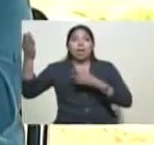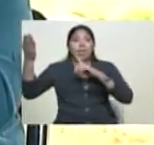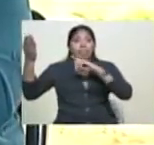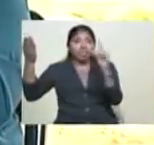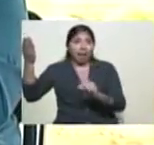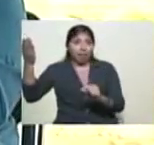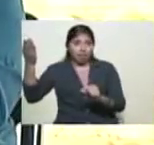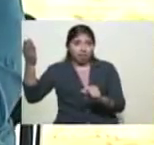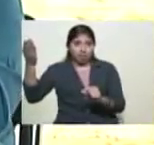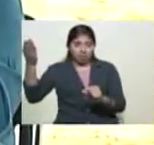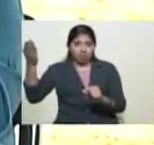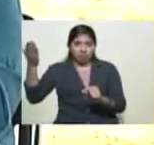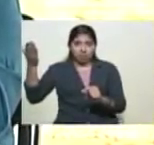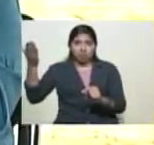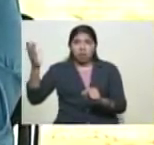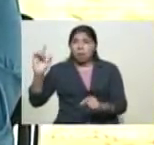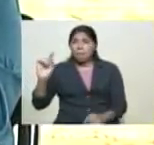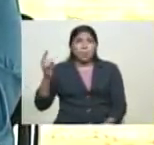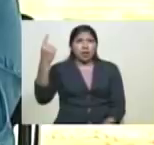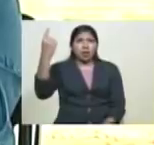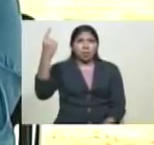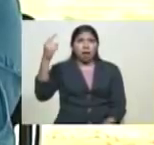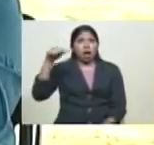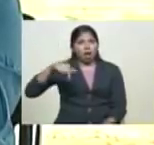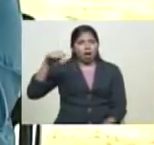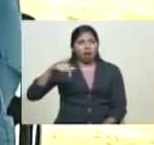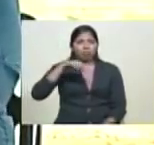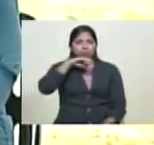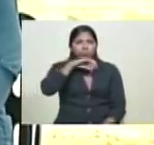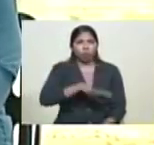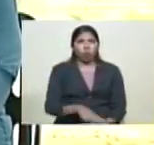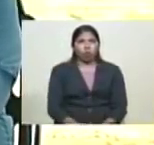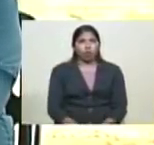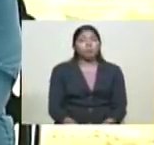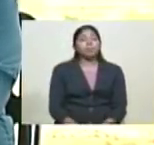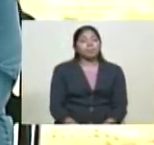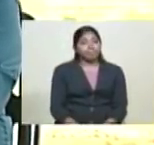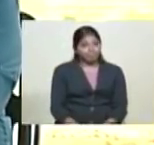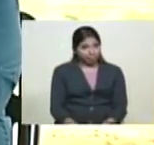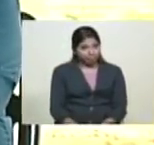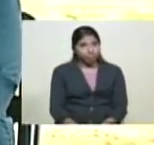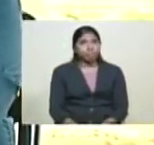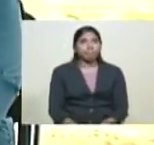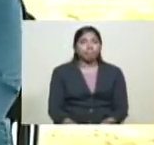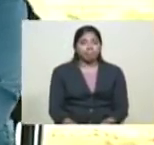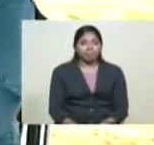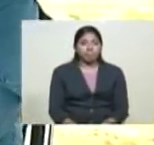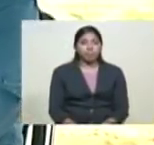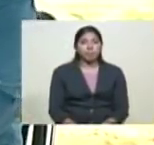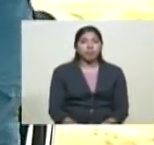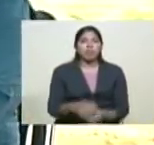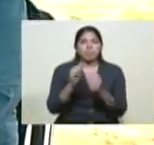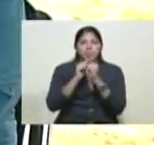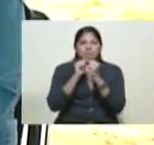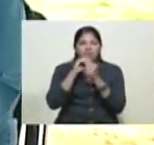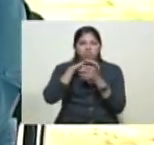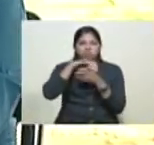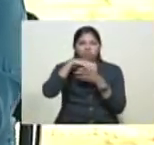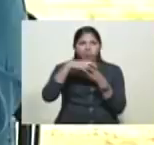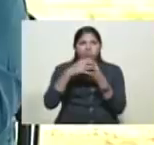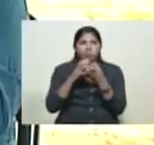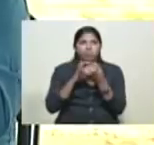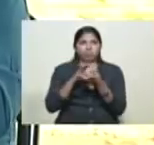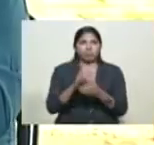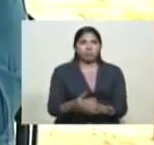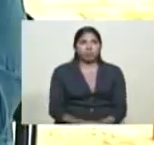Italiana. Primera exportación en la historia económica de Venezuela del coltán.